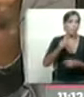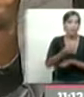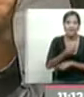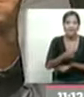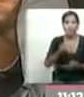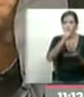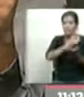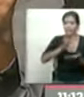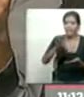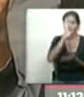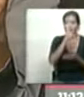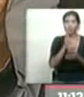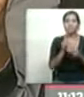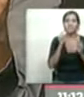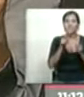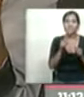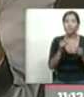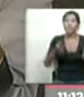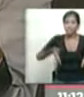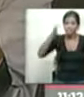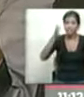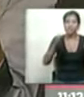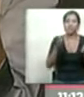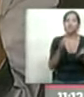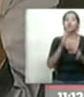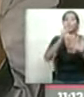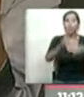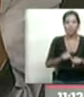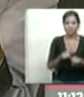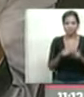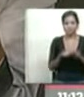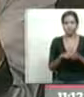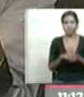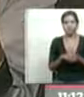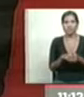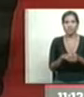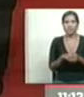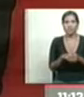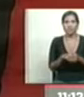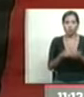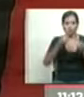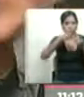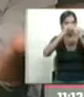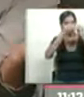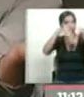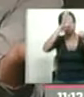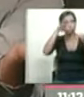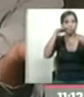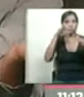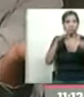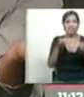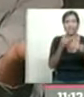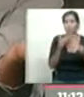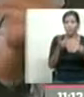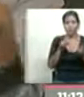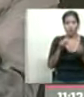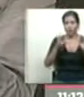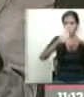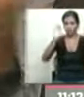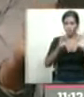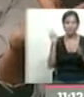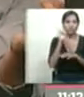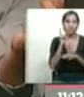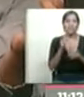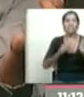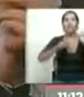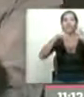sacaron del banco. Y ellos, esos edificios vacíos, ellos los compraron. Los remodelaron al mejor estilo venezolano y los